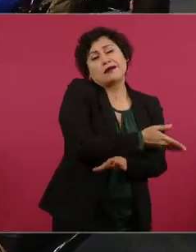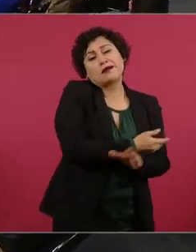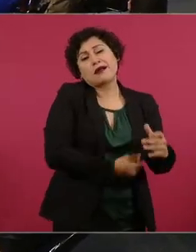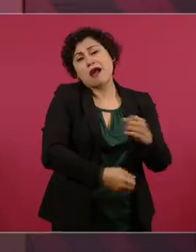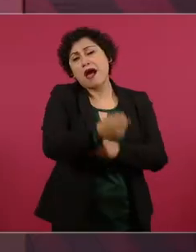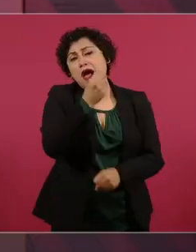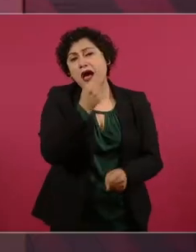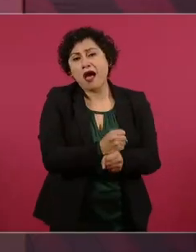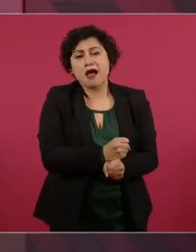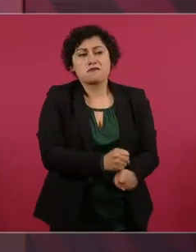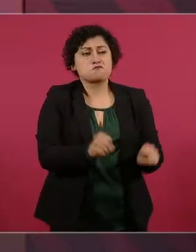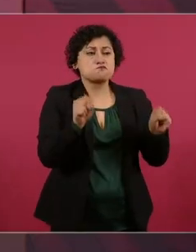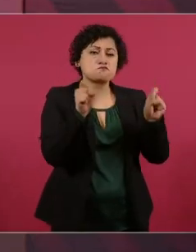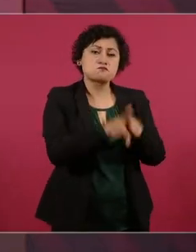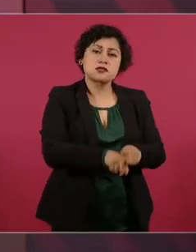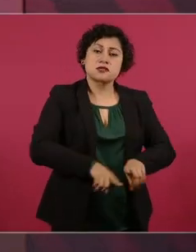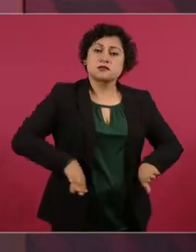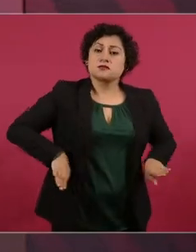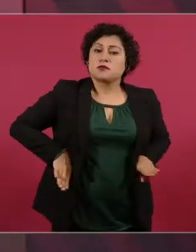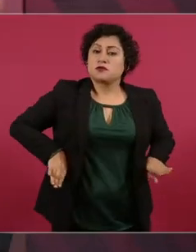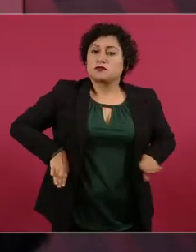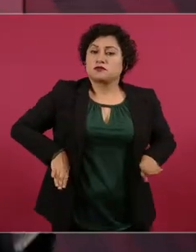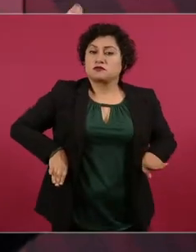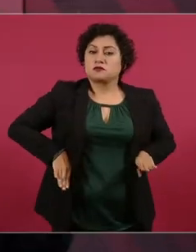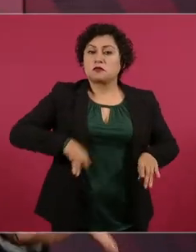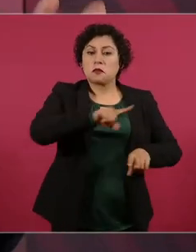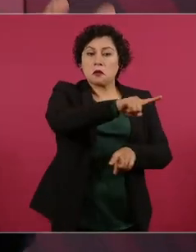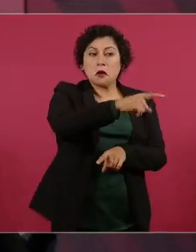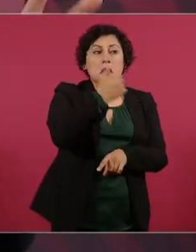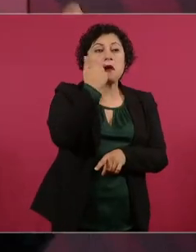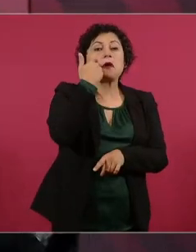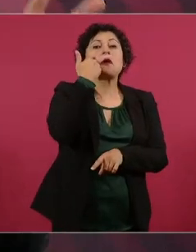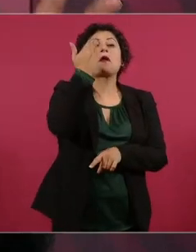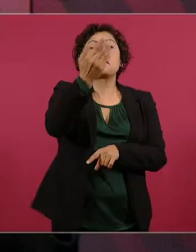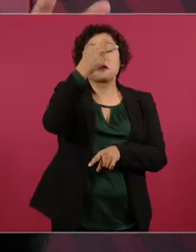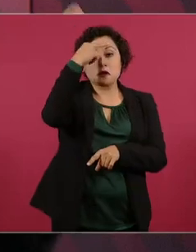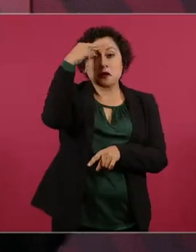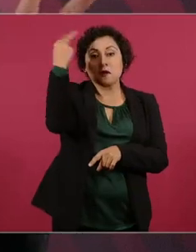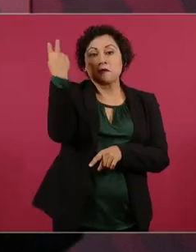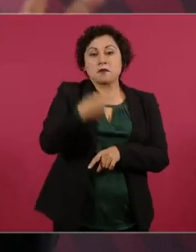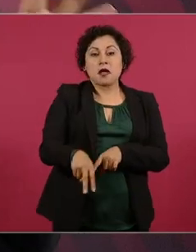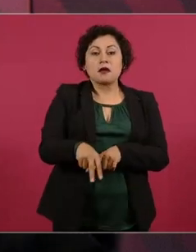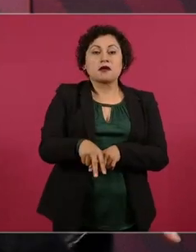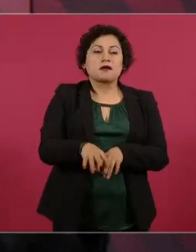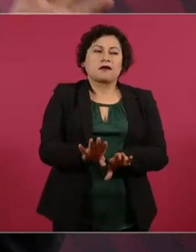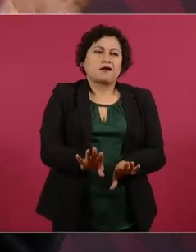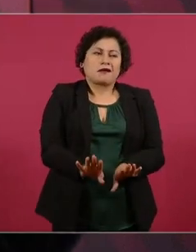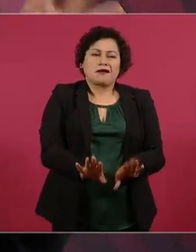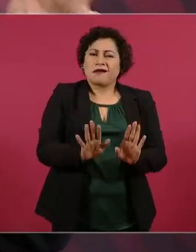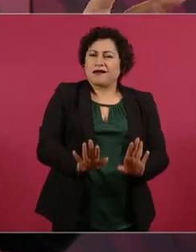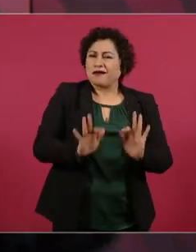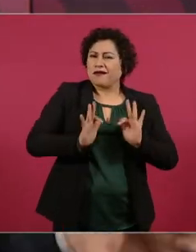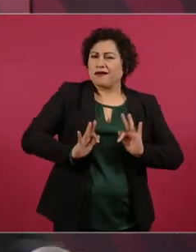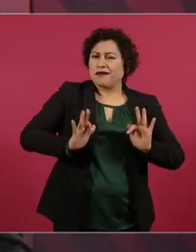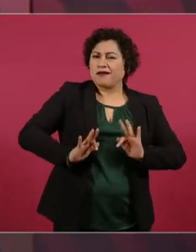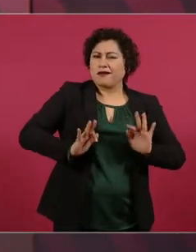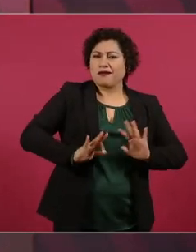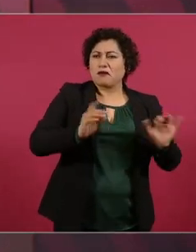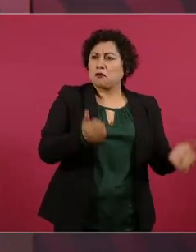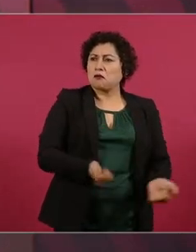política de que México tenía que ser exportador de materia prima, exportador de